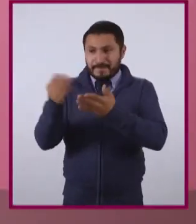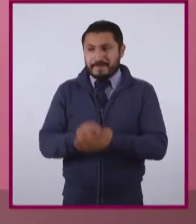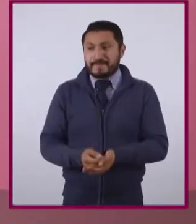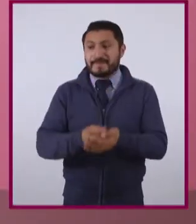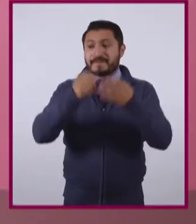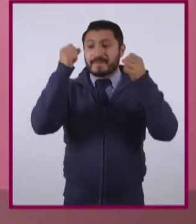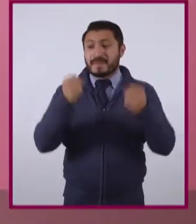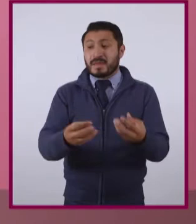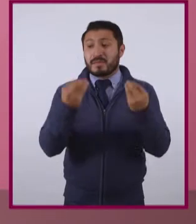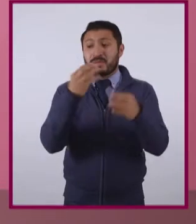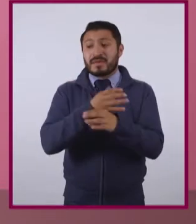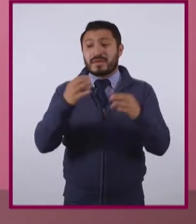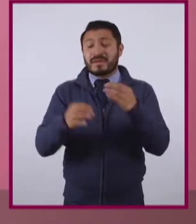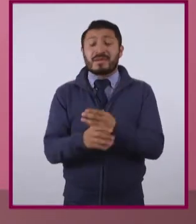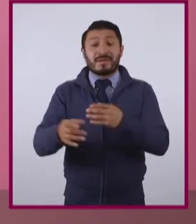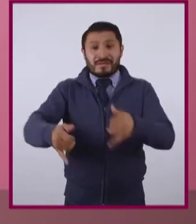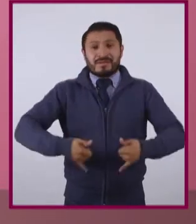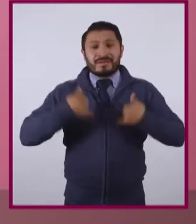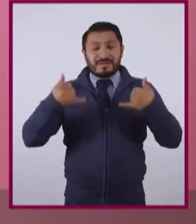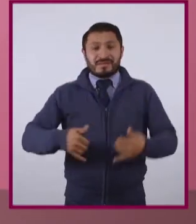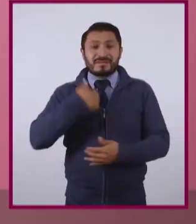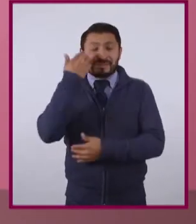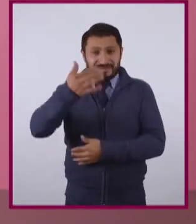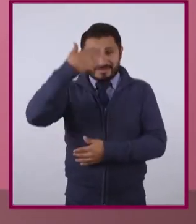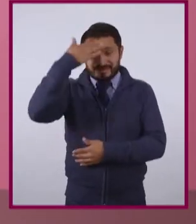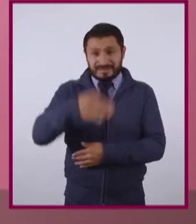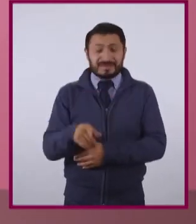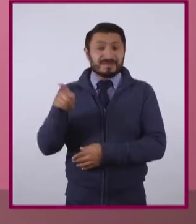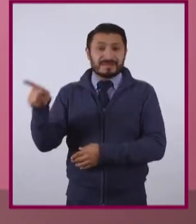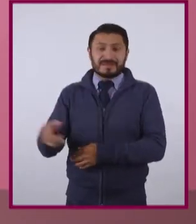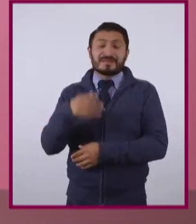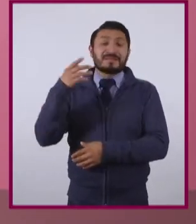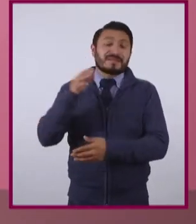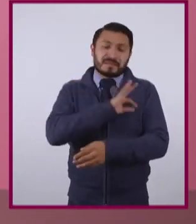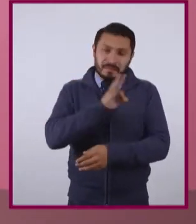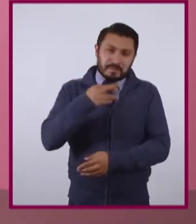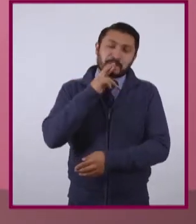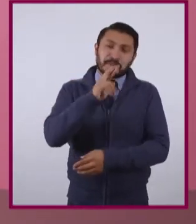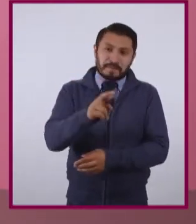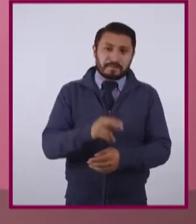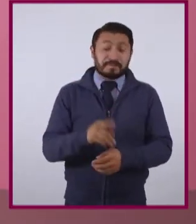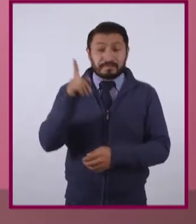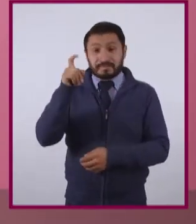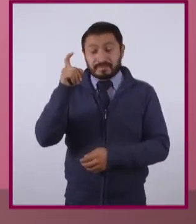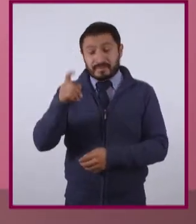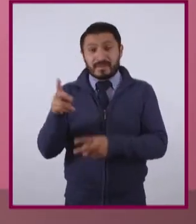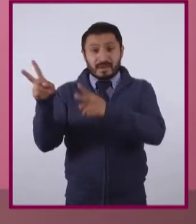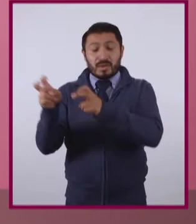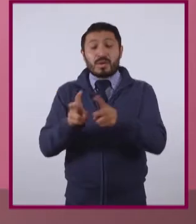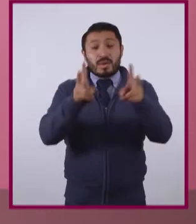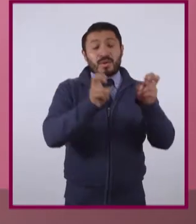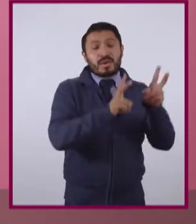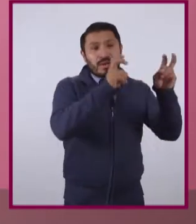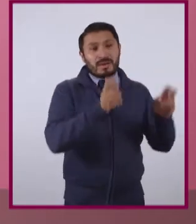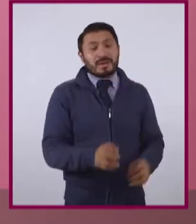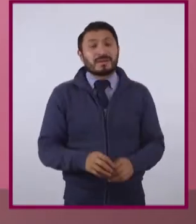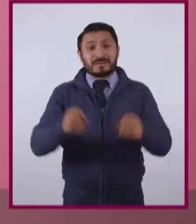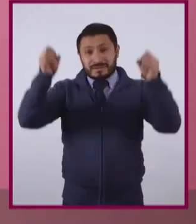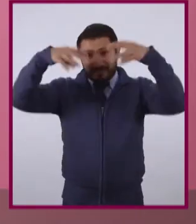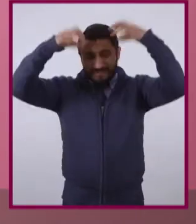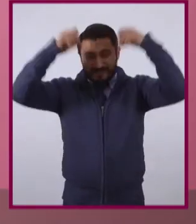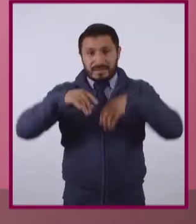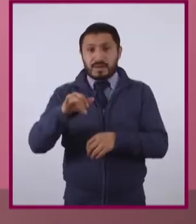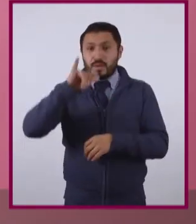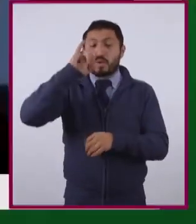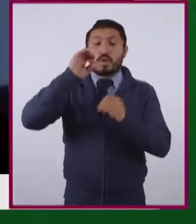seguro hay muchas cosas que las y los jóvenes quieren saber y que Navani nos puede resolver. ¿El agua recolectada por los sistemas de captación es potable o